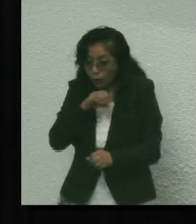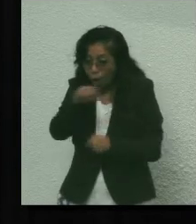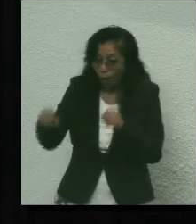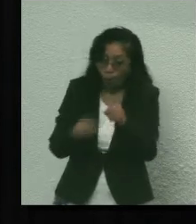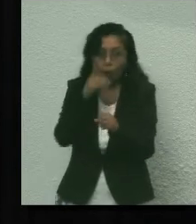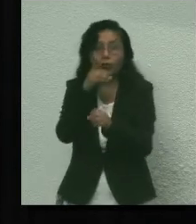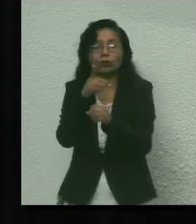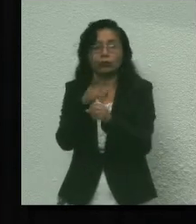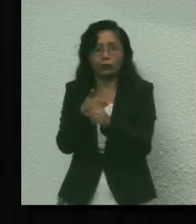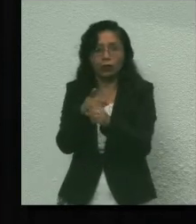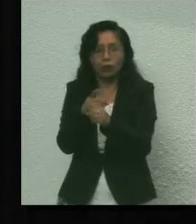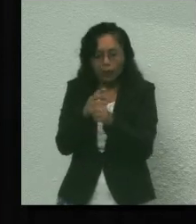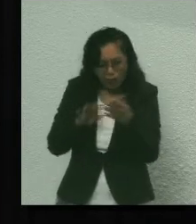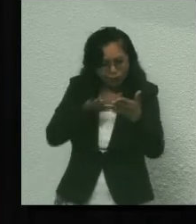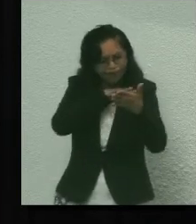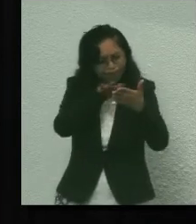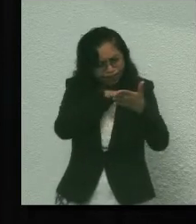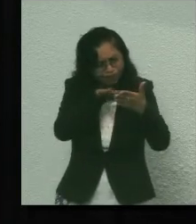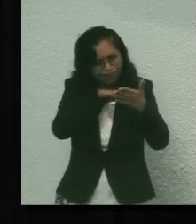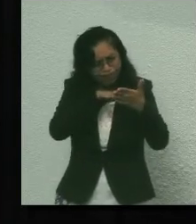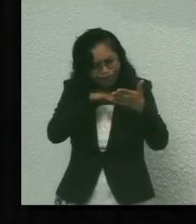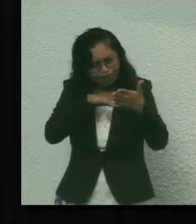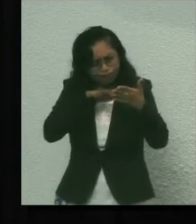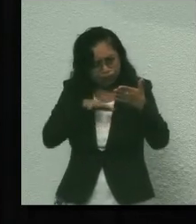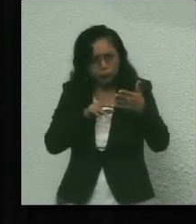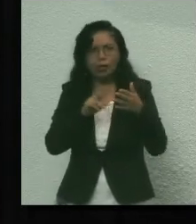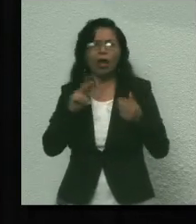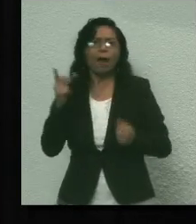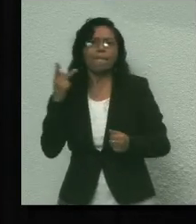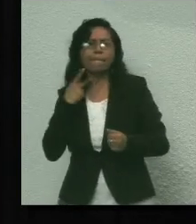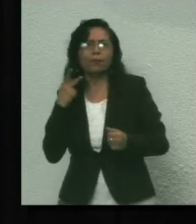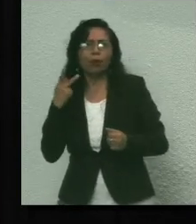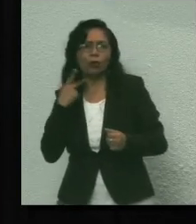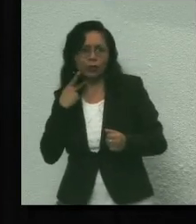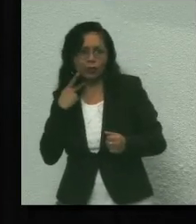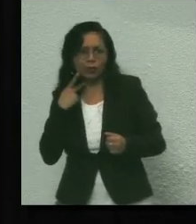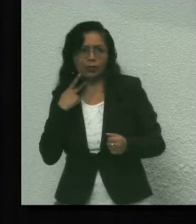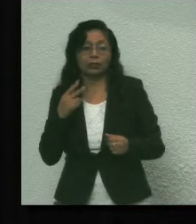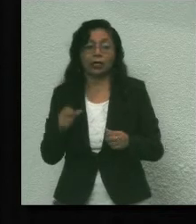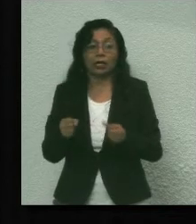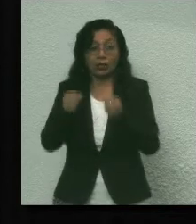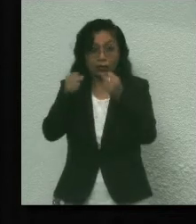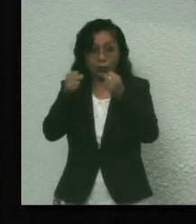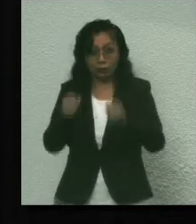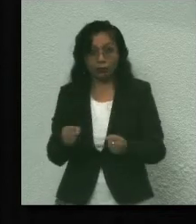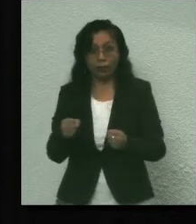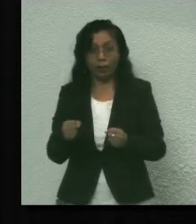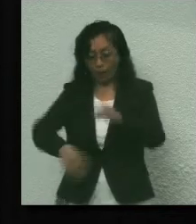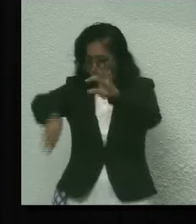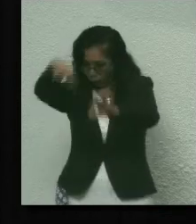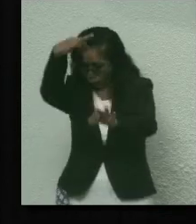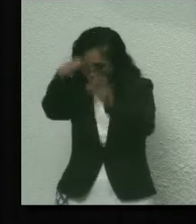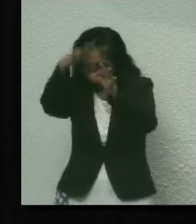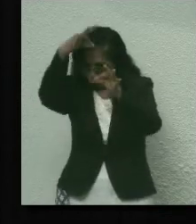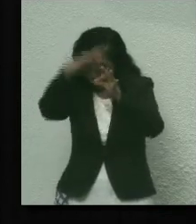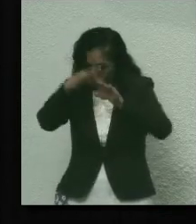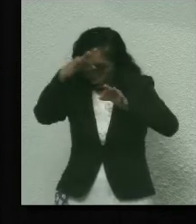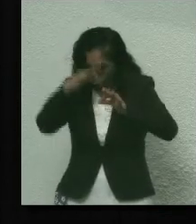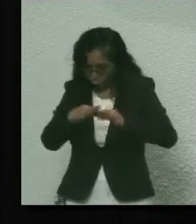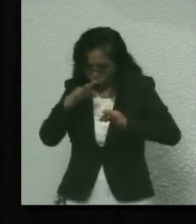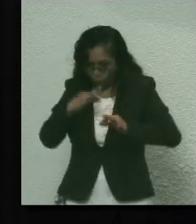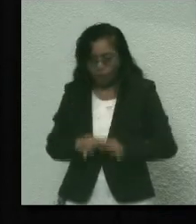para revisar las políticas y programas de seguridad pública para cumplir con sus obligaciones